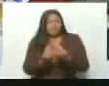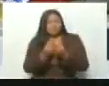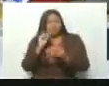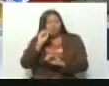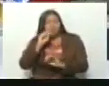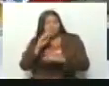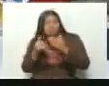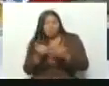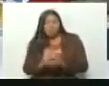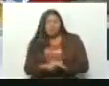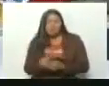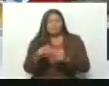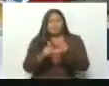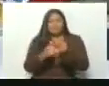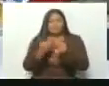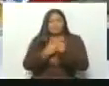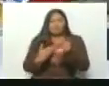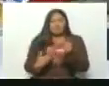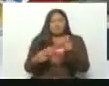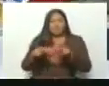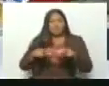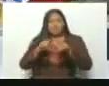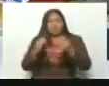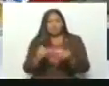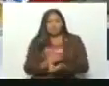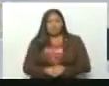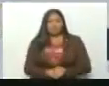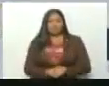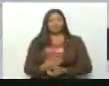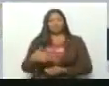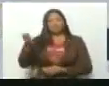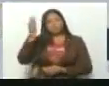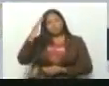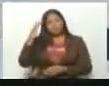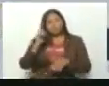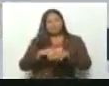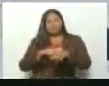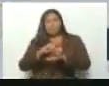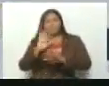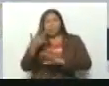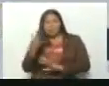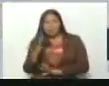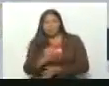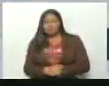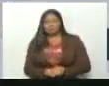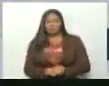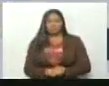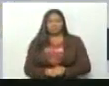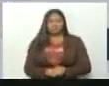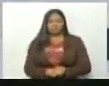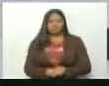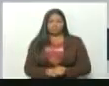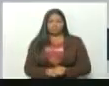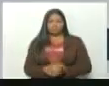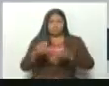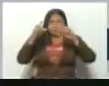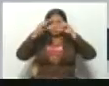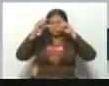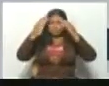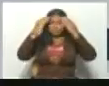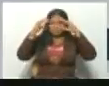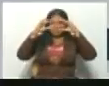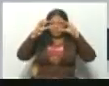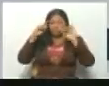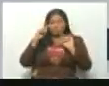en unos minutos a la vicepresidenta sectorial. Yo sabía cuáles son los tiempos, Ya Jure formuló la pregunta y dijo, la voy a responder,